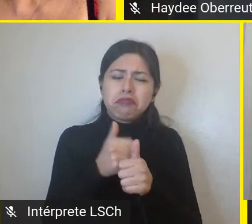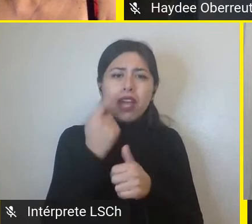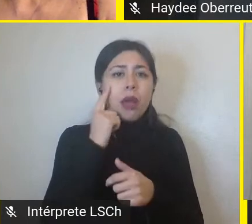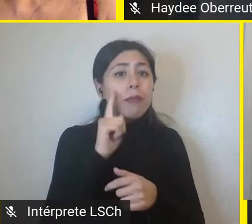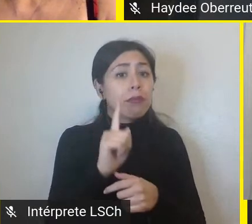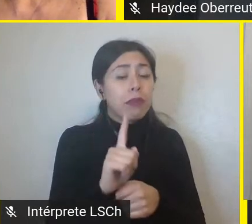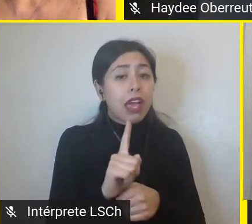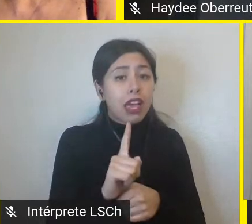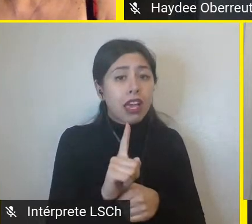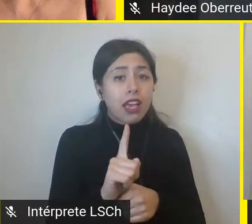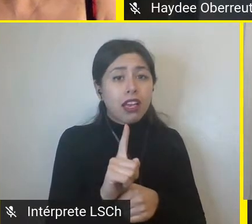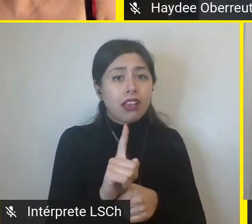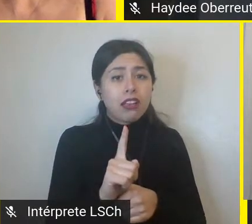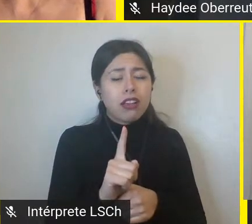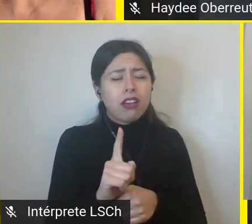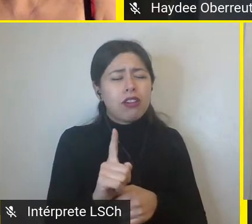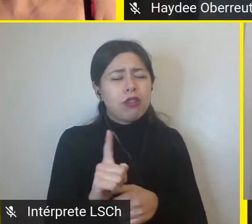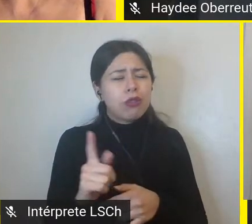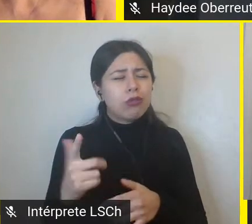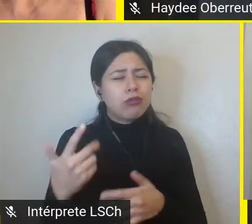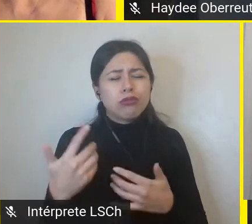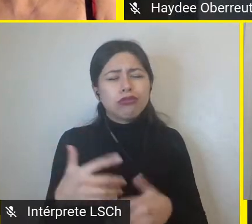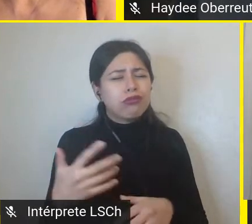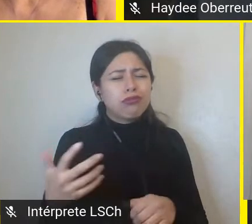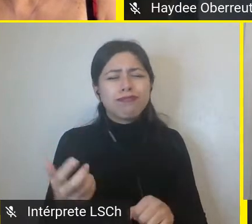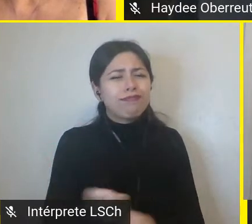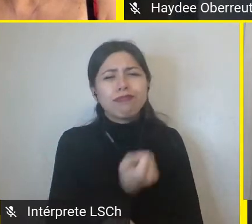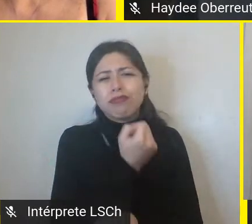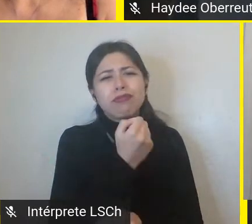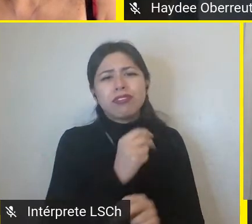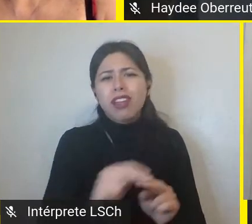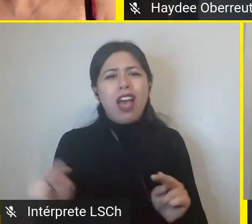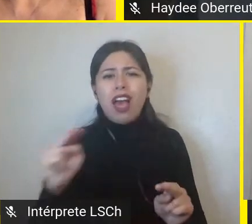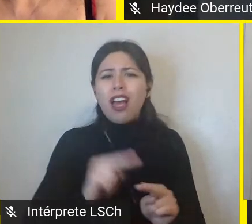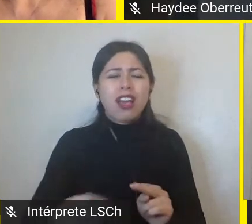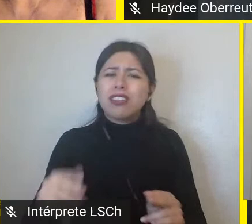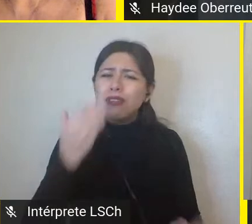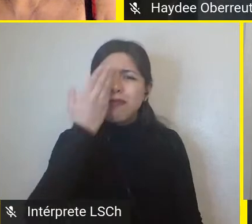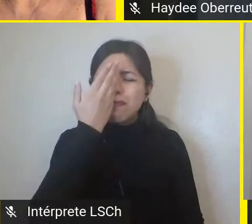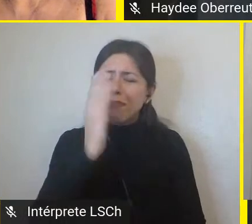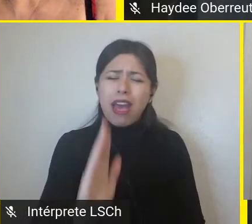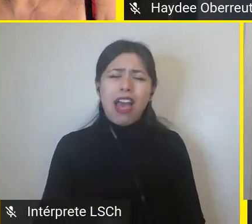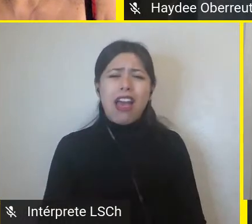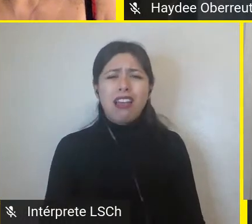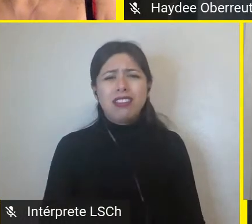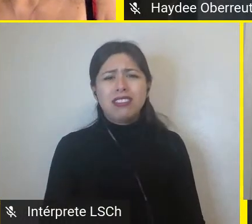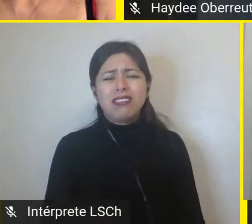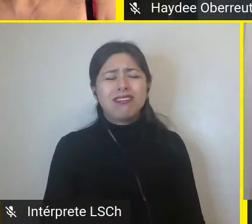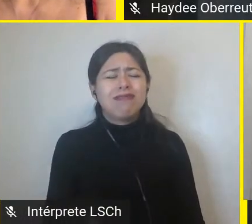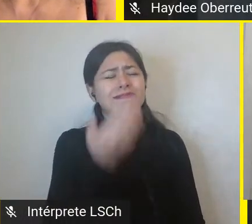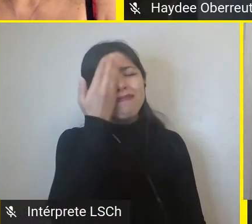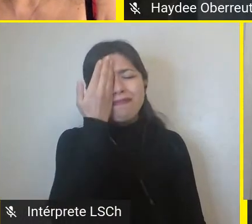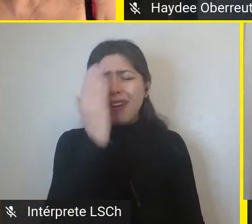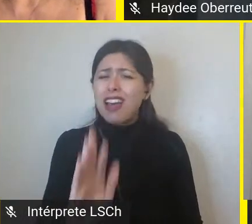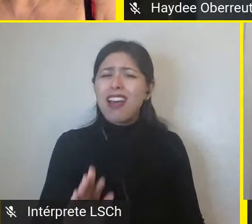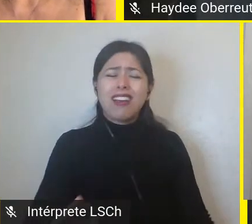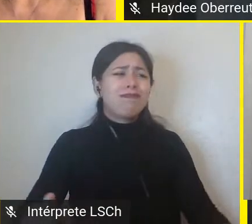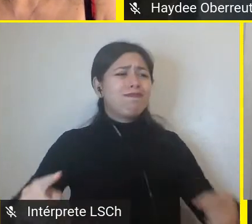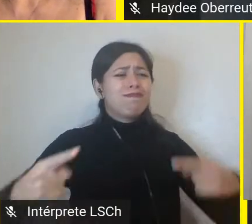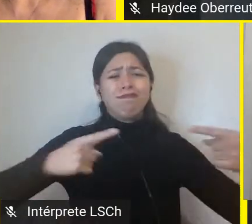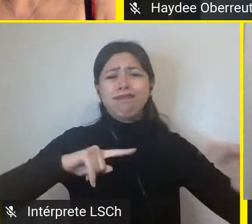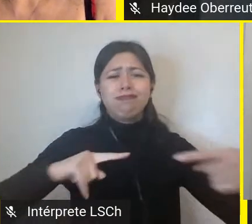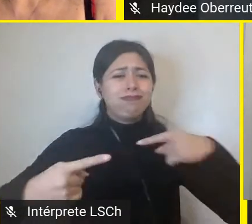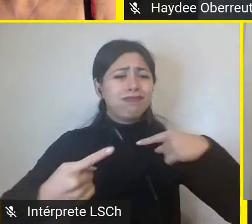pucha, que la han hecho mal por la cheta. La han hecho muy mal. Están llenos de peleas